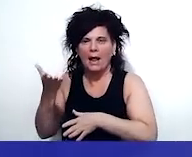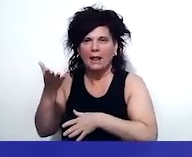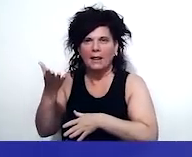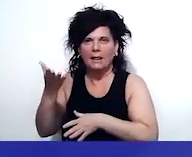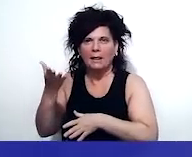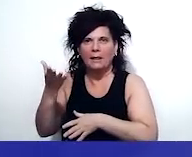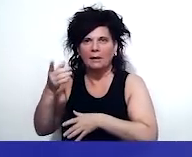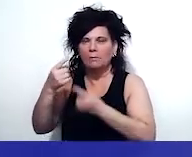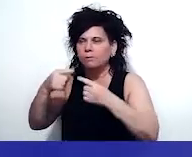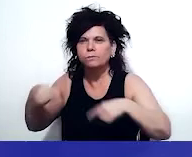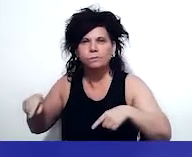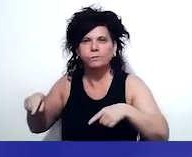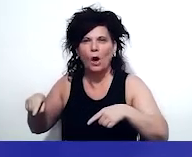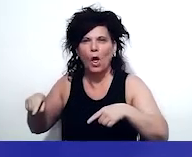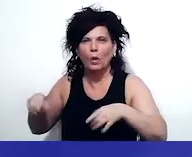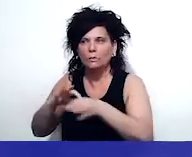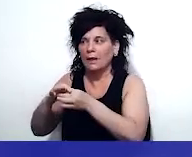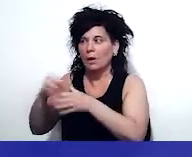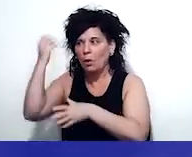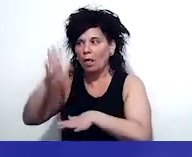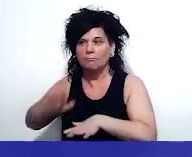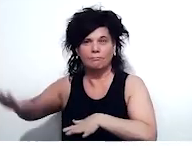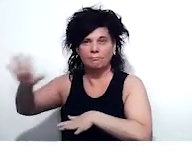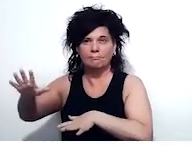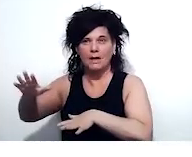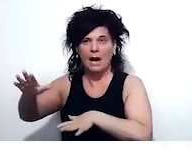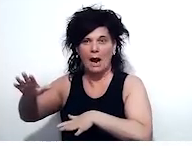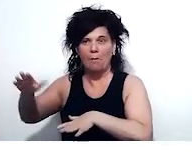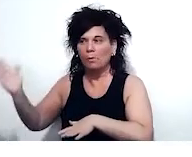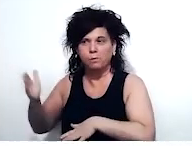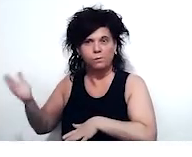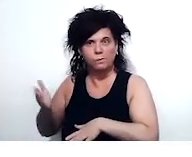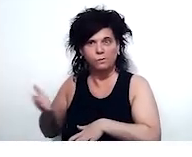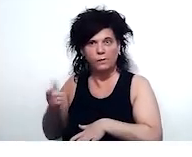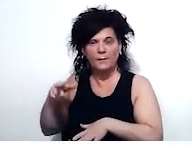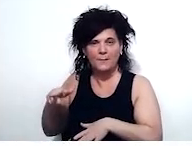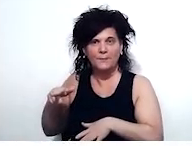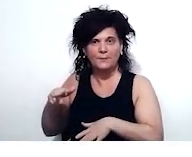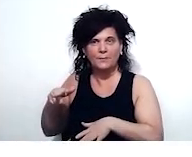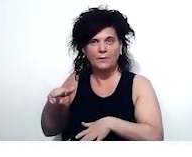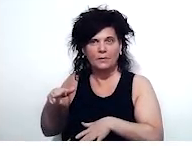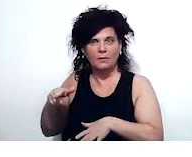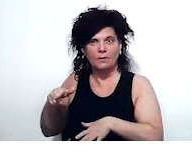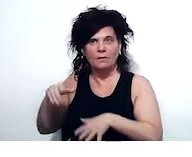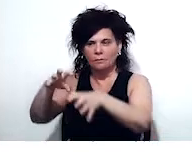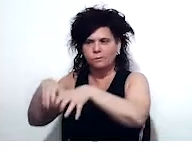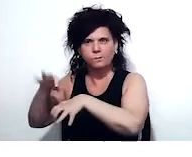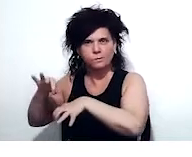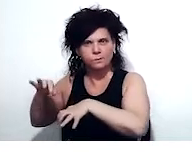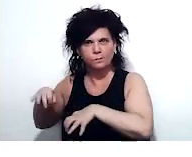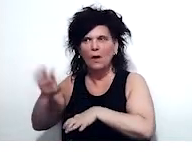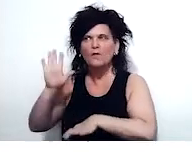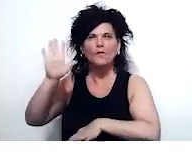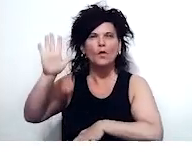de productos agrícolas ganaderos producidos en sectores rurales. Entonces, el futuro de la